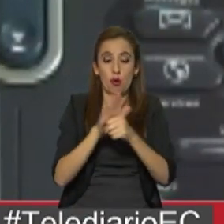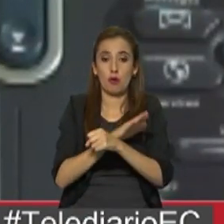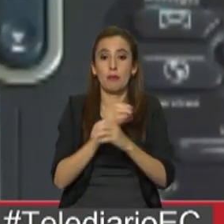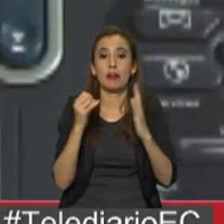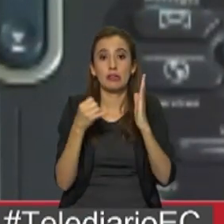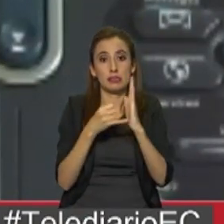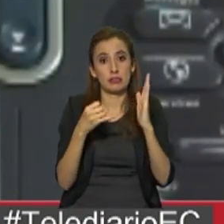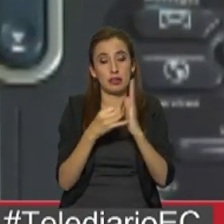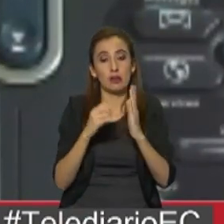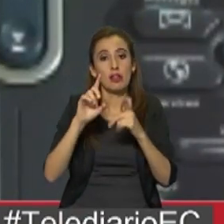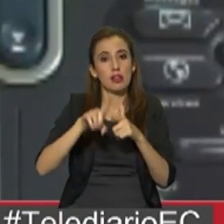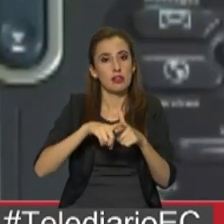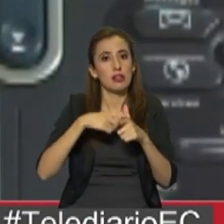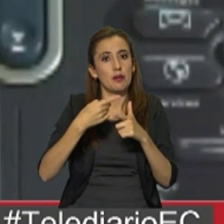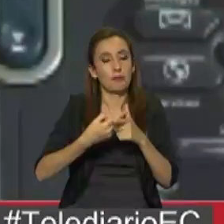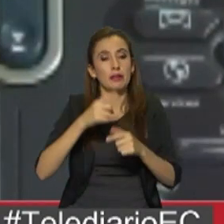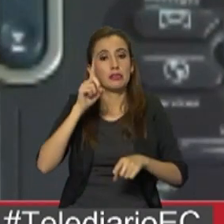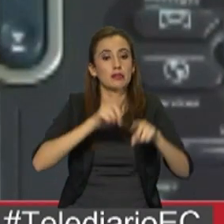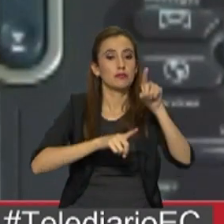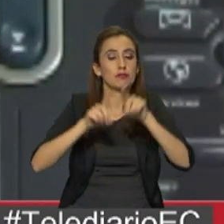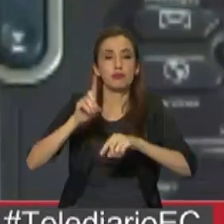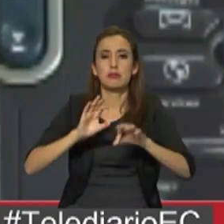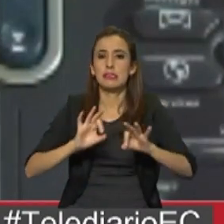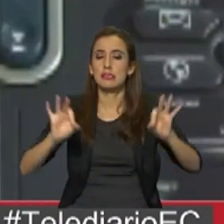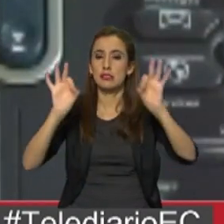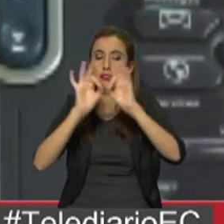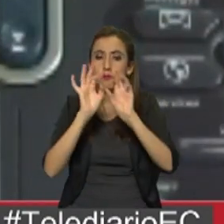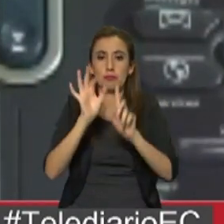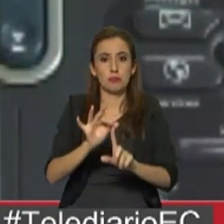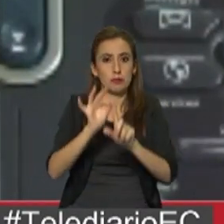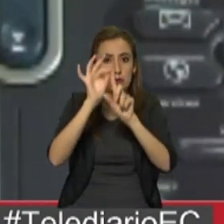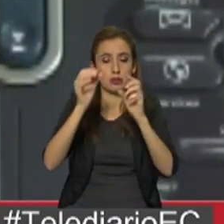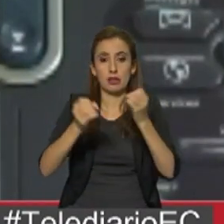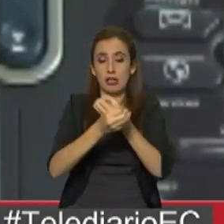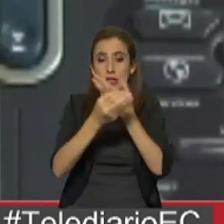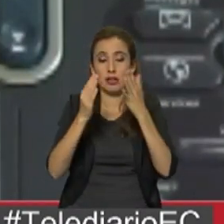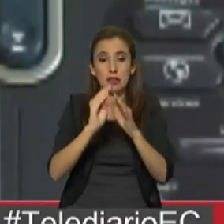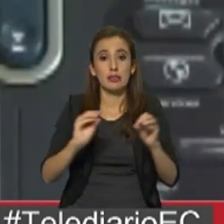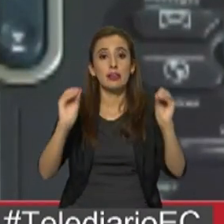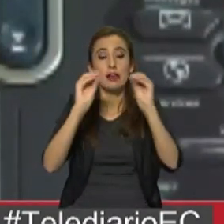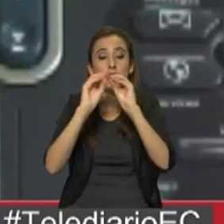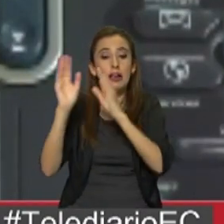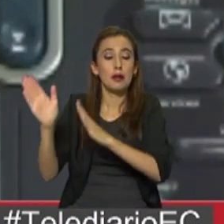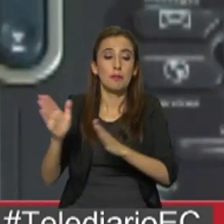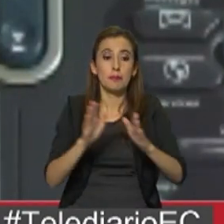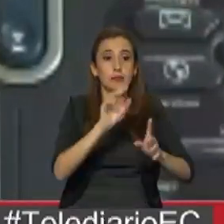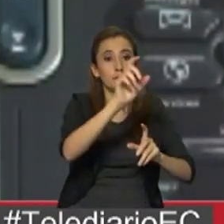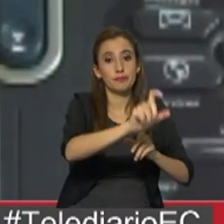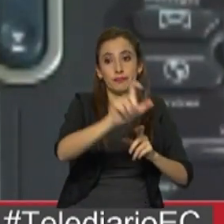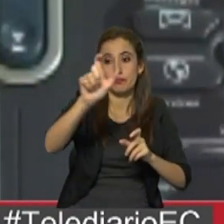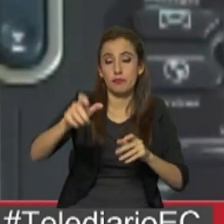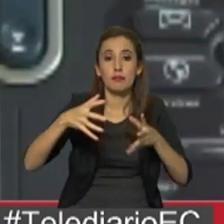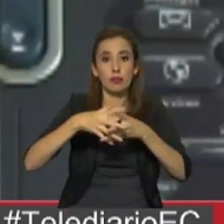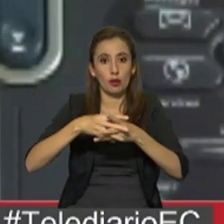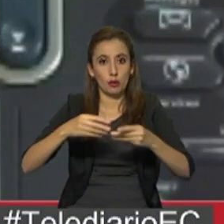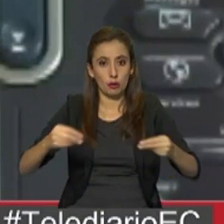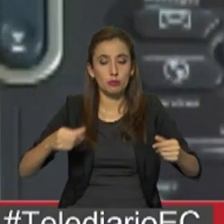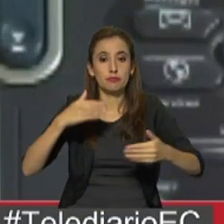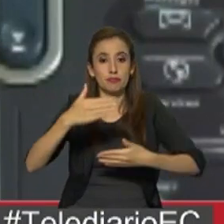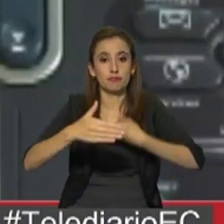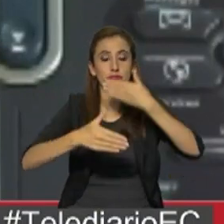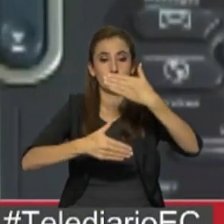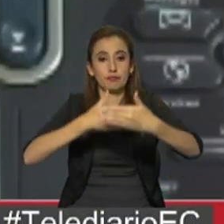entonces hay situaciones particulares pero yo diría que la gran mayoría pues estas soluciones de pagos se van a adaptar